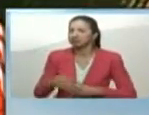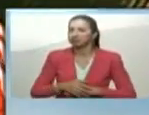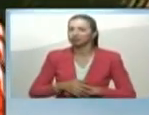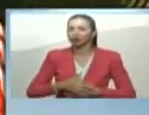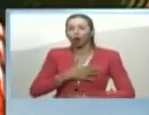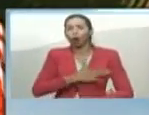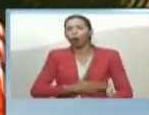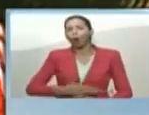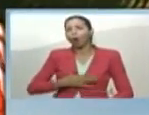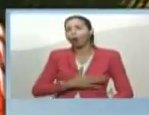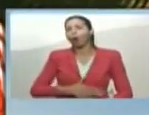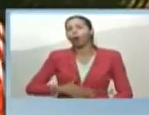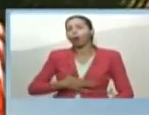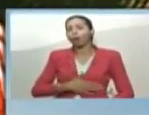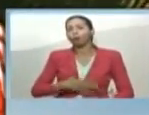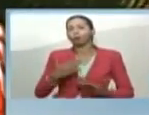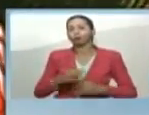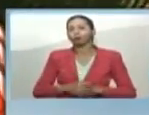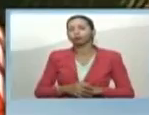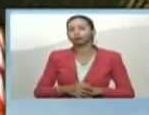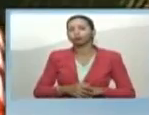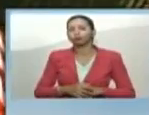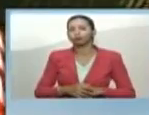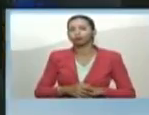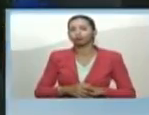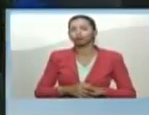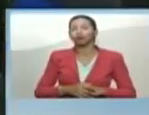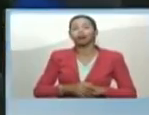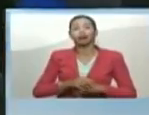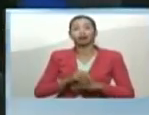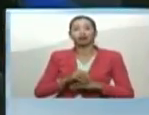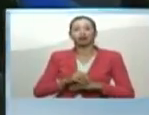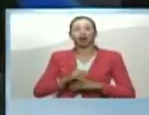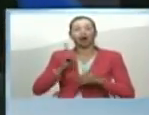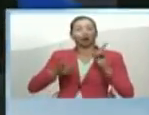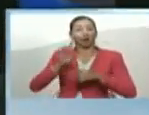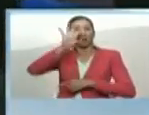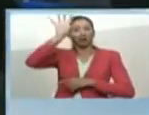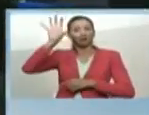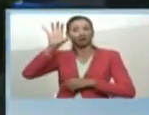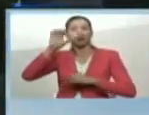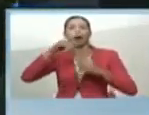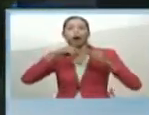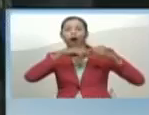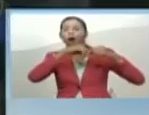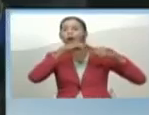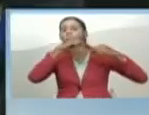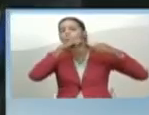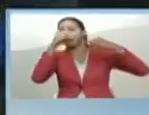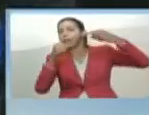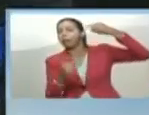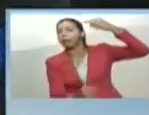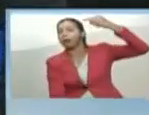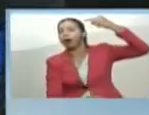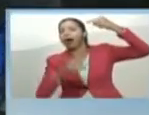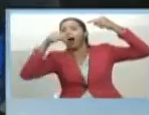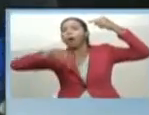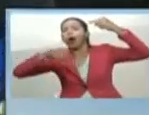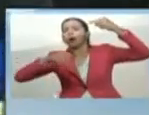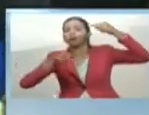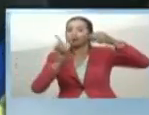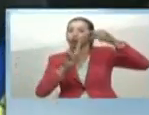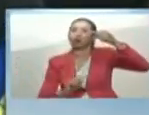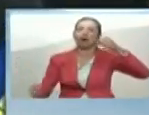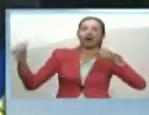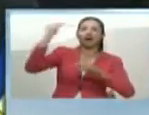digamos por debajo de los índices que ya Venezuela Ha logrado gracias A quién a las misiones a la educación a la cultura al